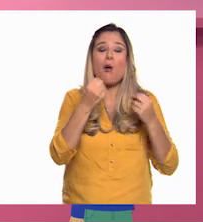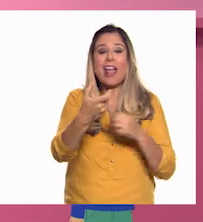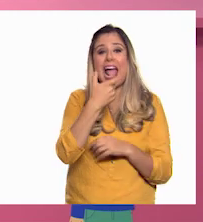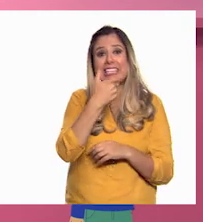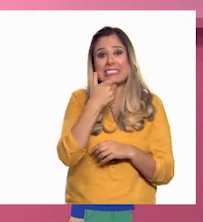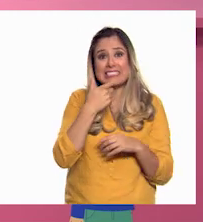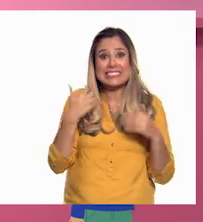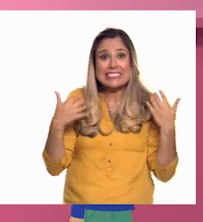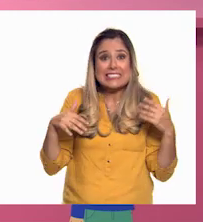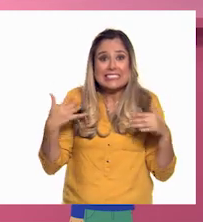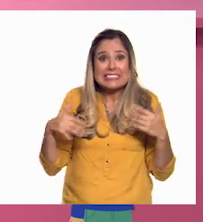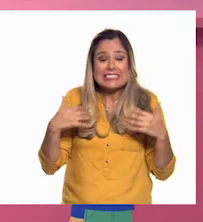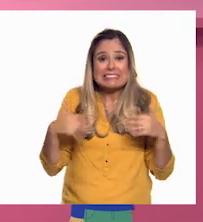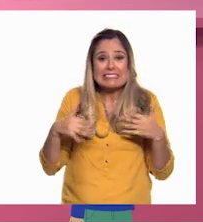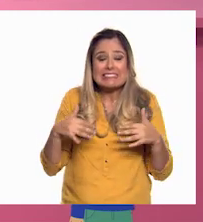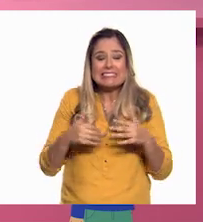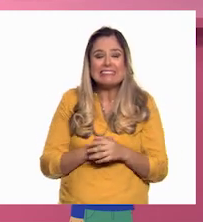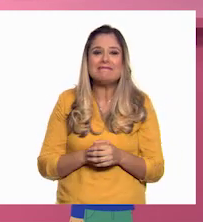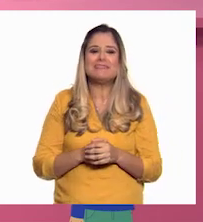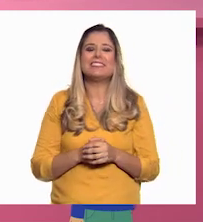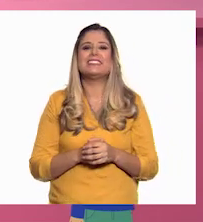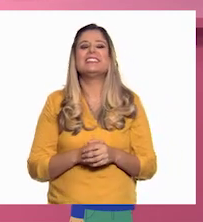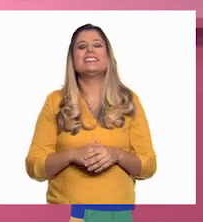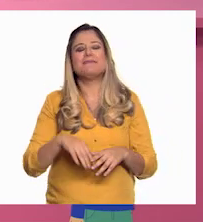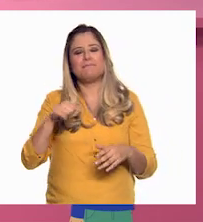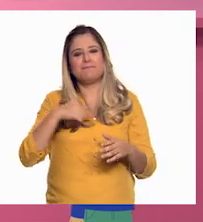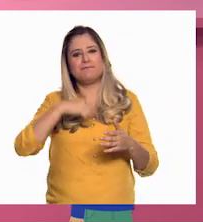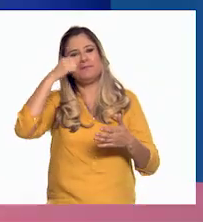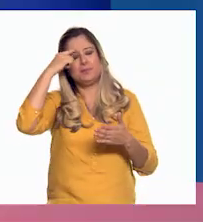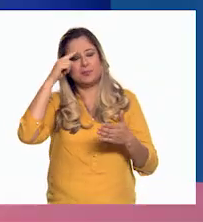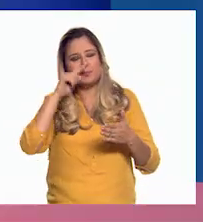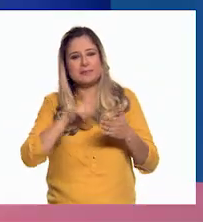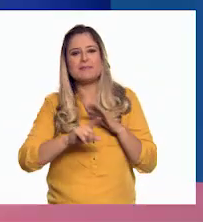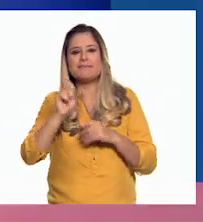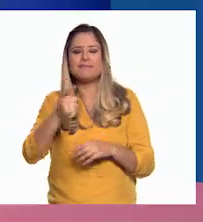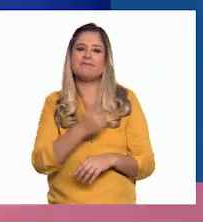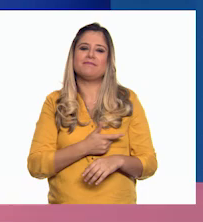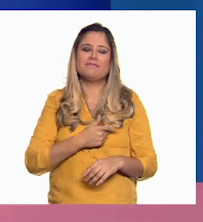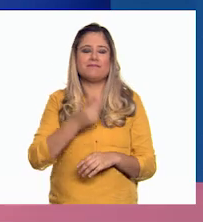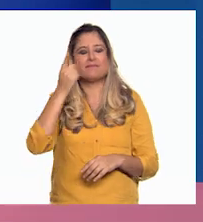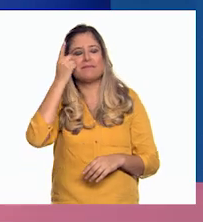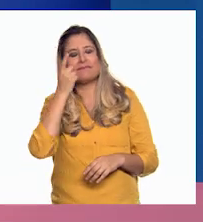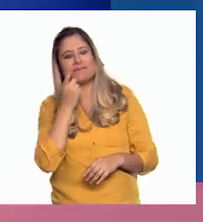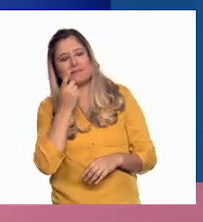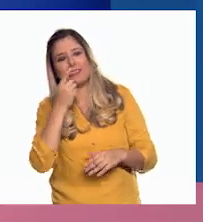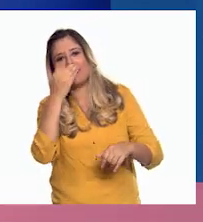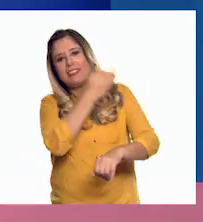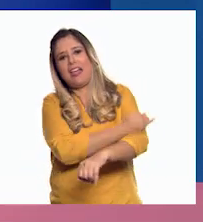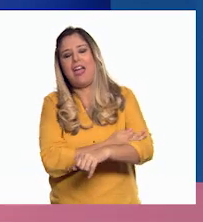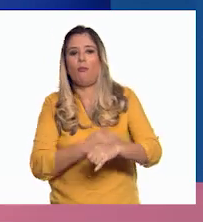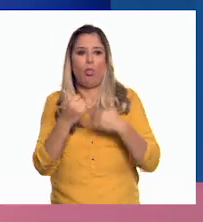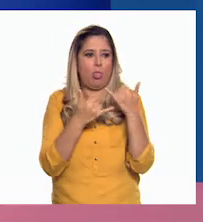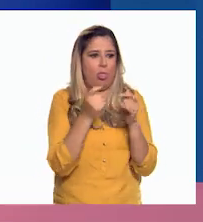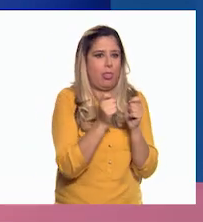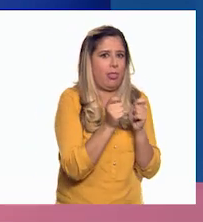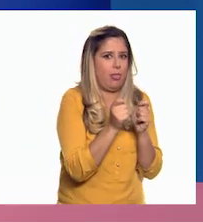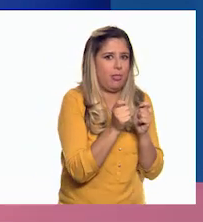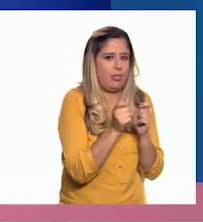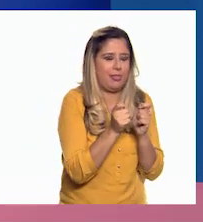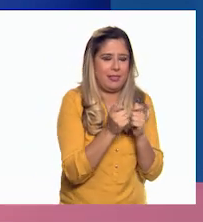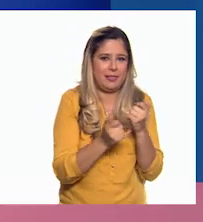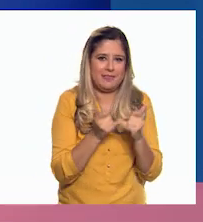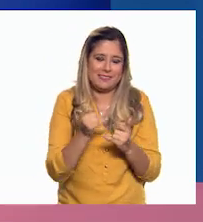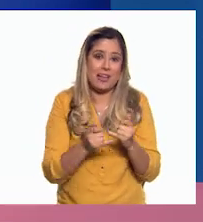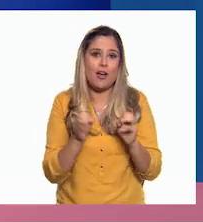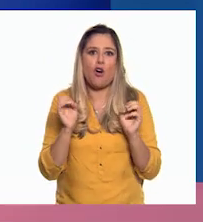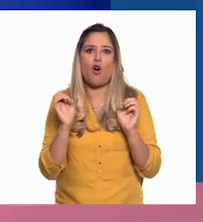galletas. Bueno, yo creo que también a los que les gusta dormirse tarde por estar jugando.